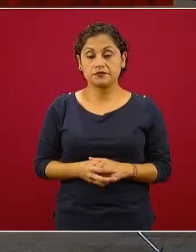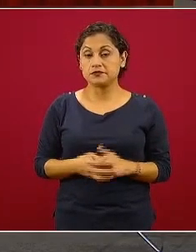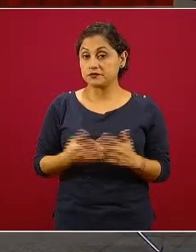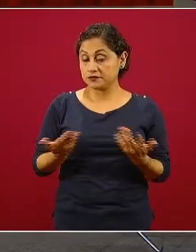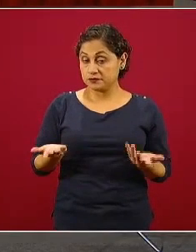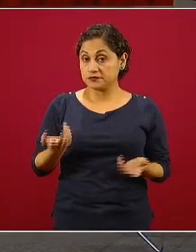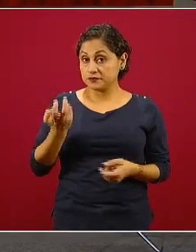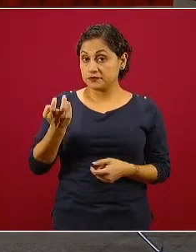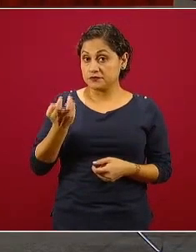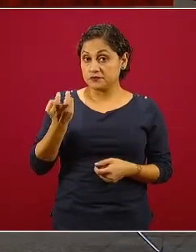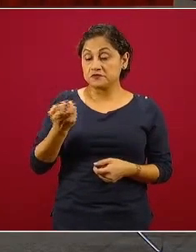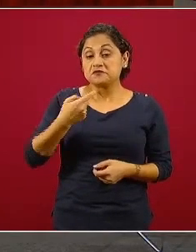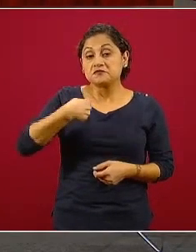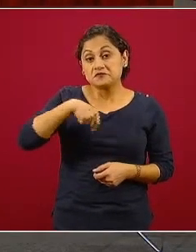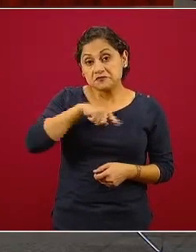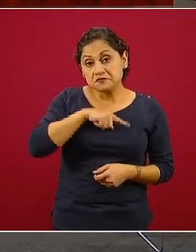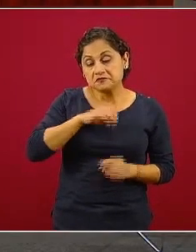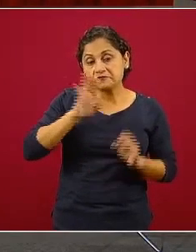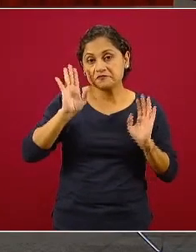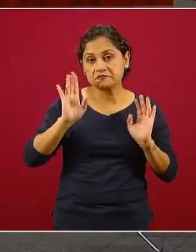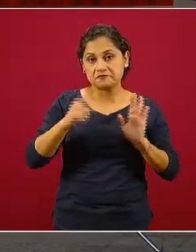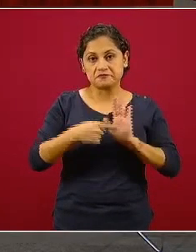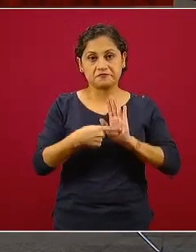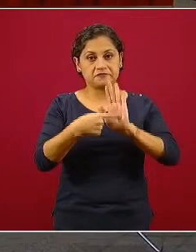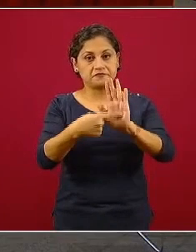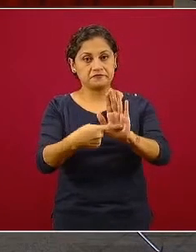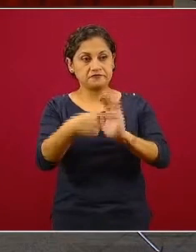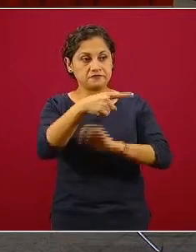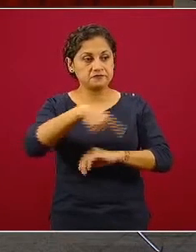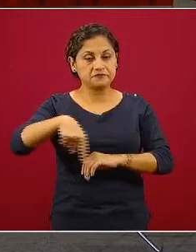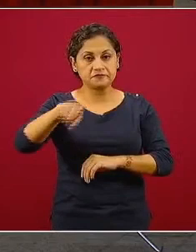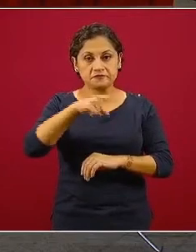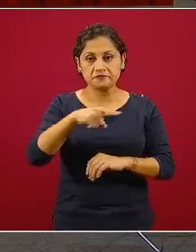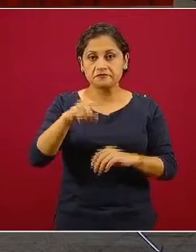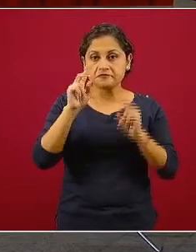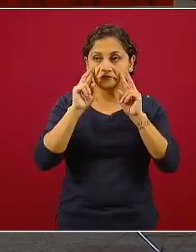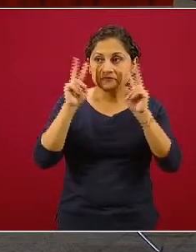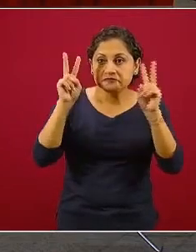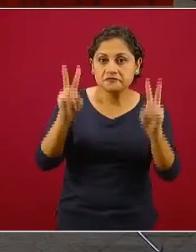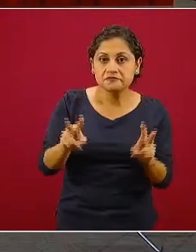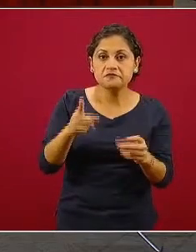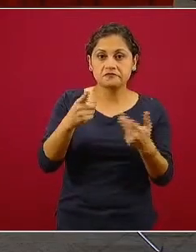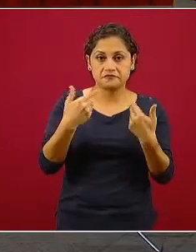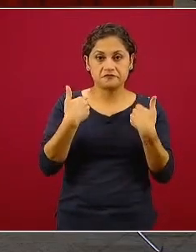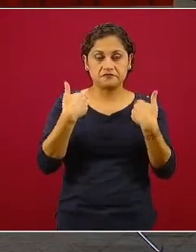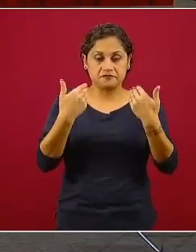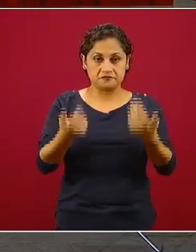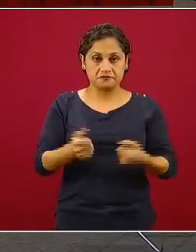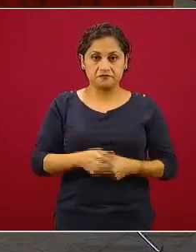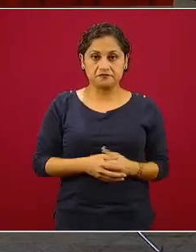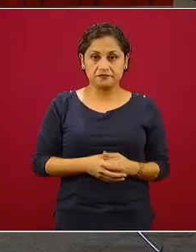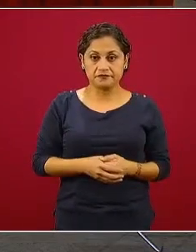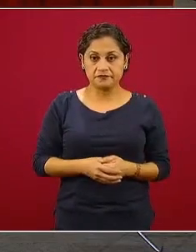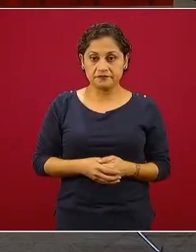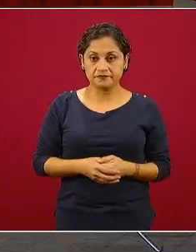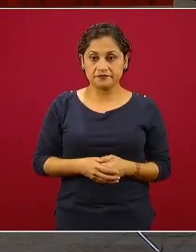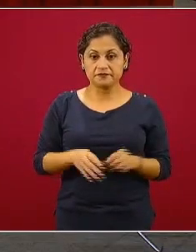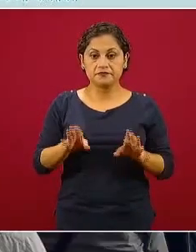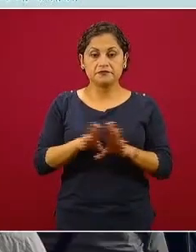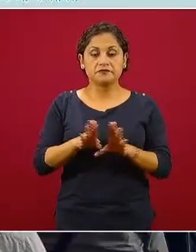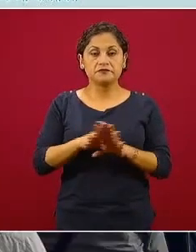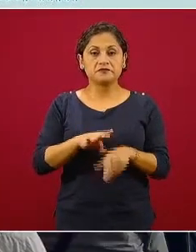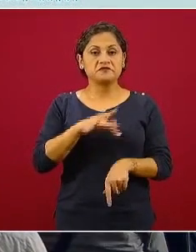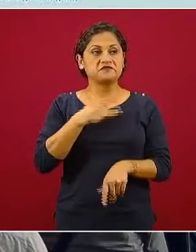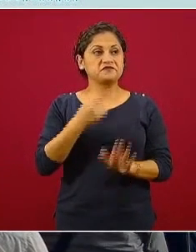Entonces, consideramos que era importante que ustedes lo supieran, que lo supiera la sociedad. No hay ningún sentimiento adverso